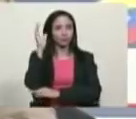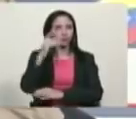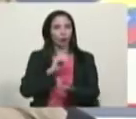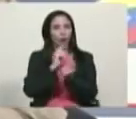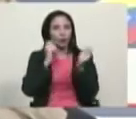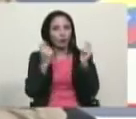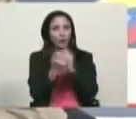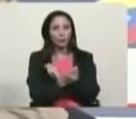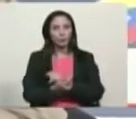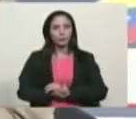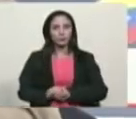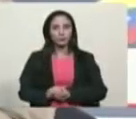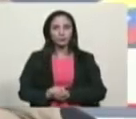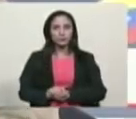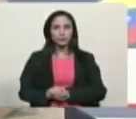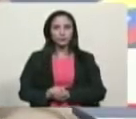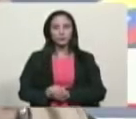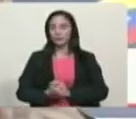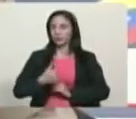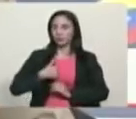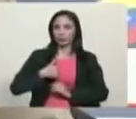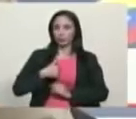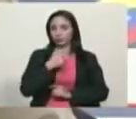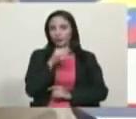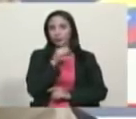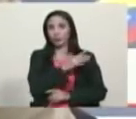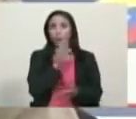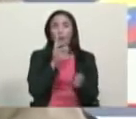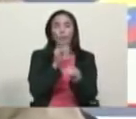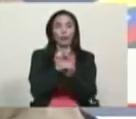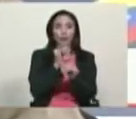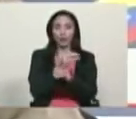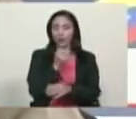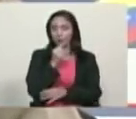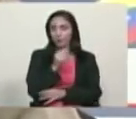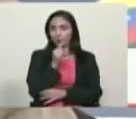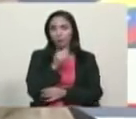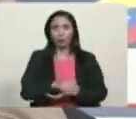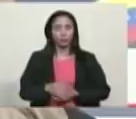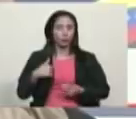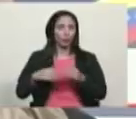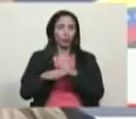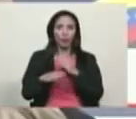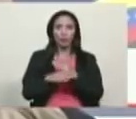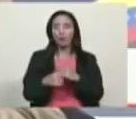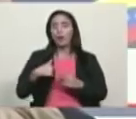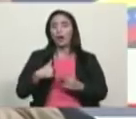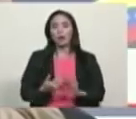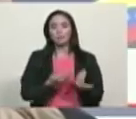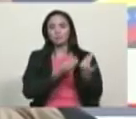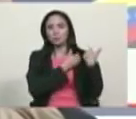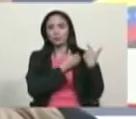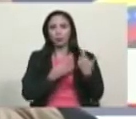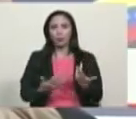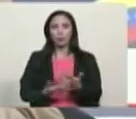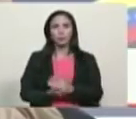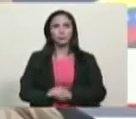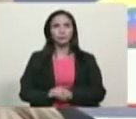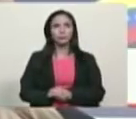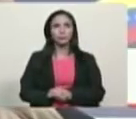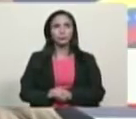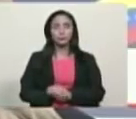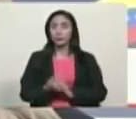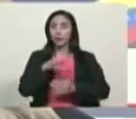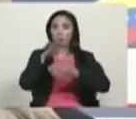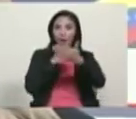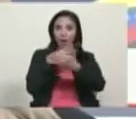renovados. Y yo lo digo hoy en las redes, permanente, tenemos que tener una